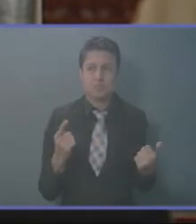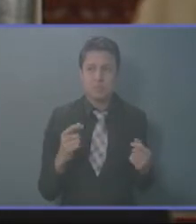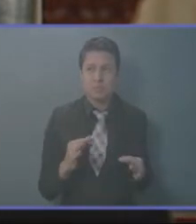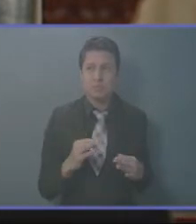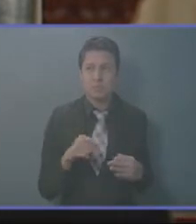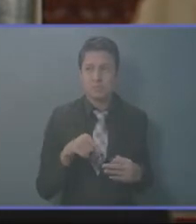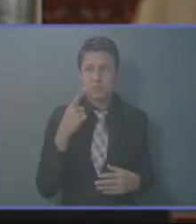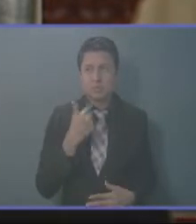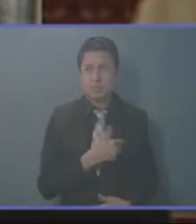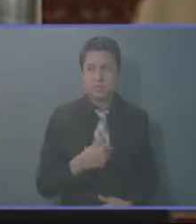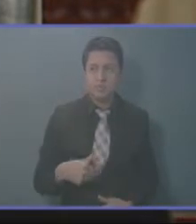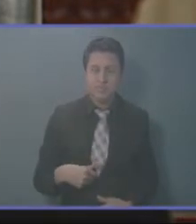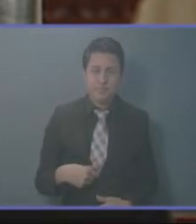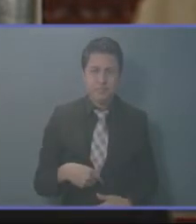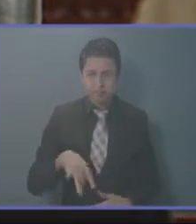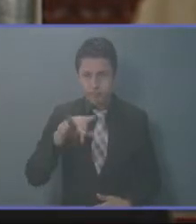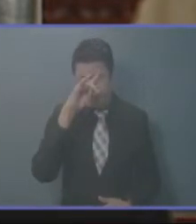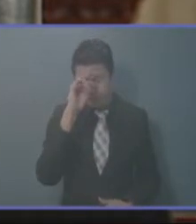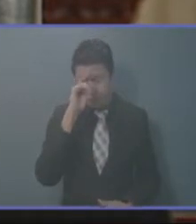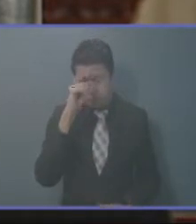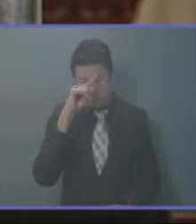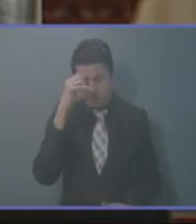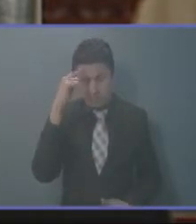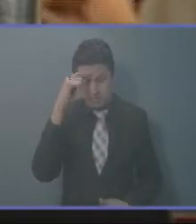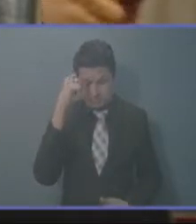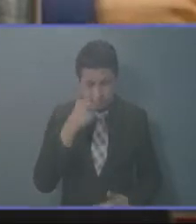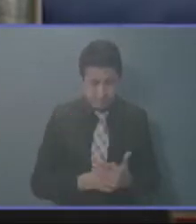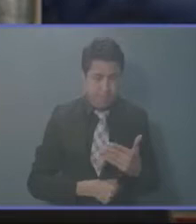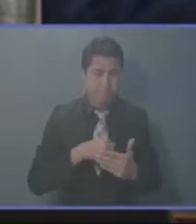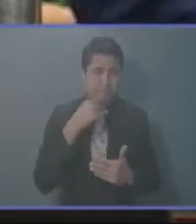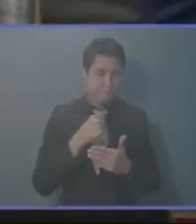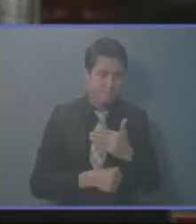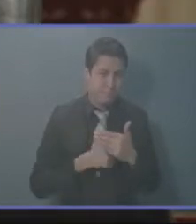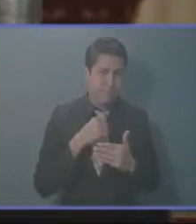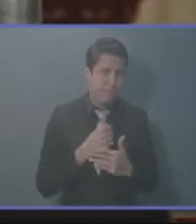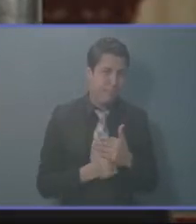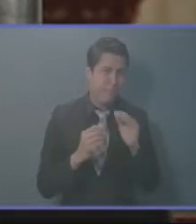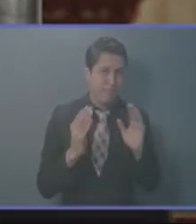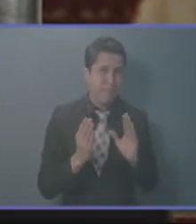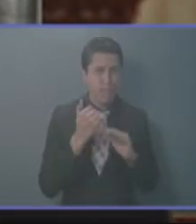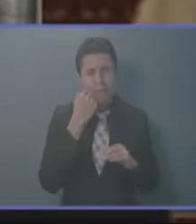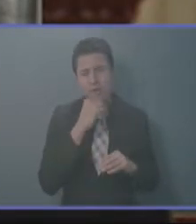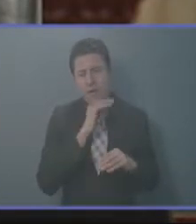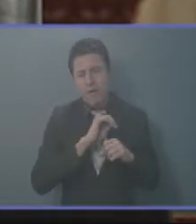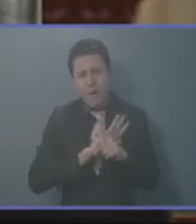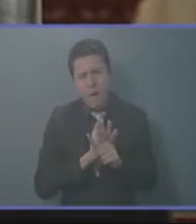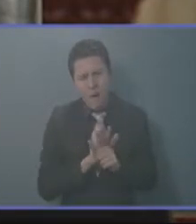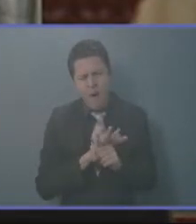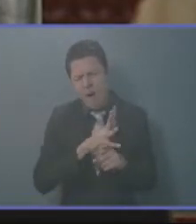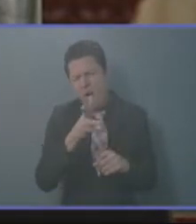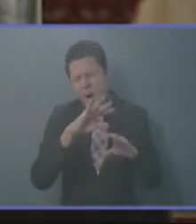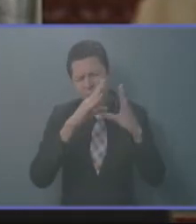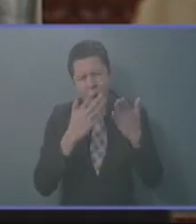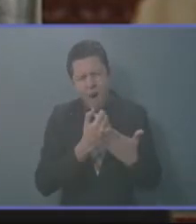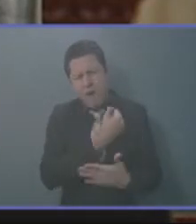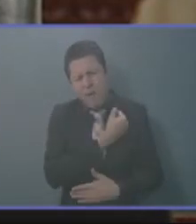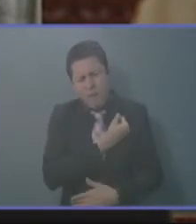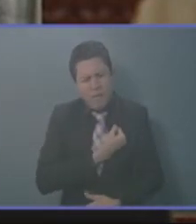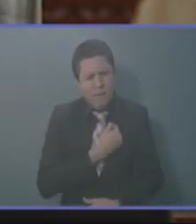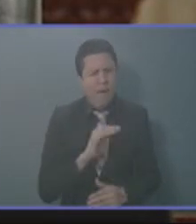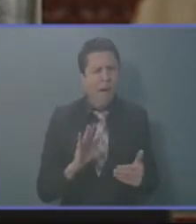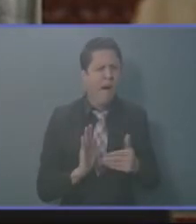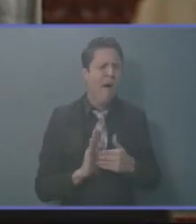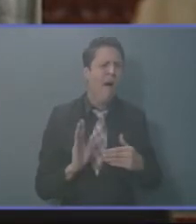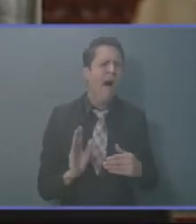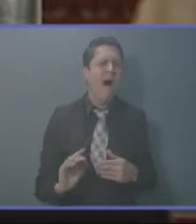esta presidencia se encuentra realizando diversos esfuerzos para poder afrontar la pandemia por COVID-19 que ha afectado a nivel mundial. Sin perjuicio del